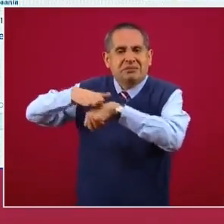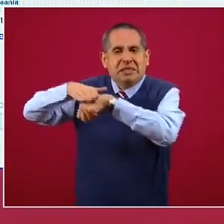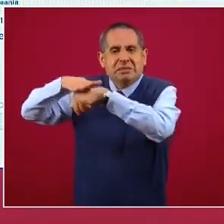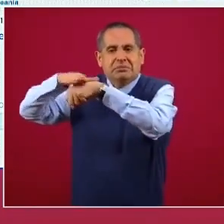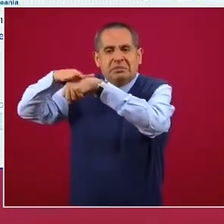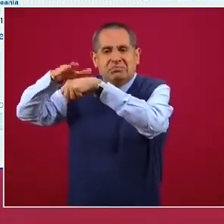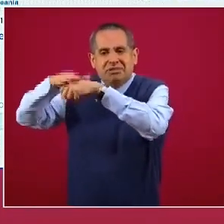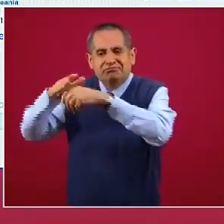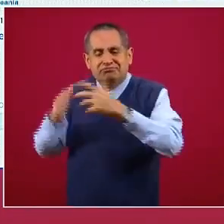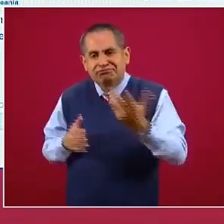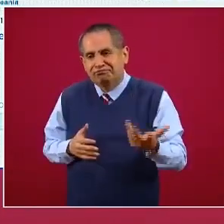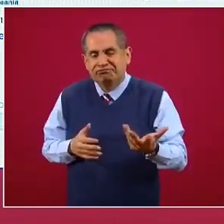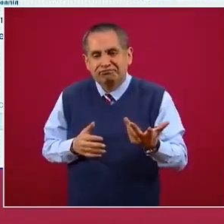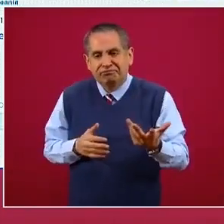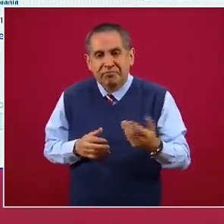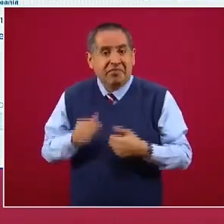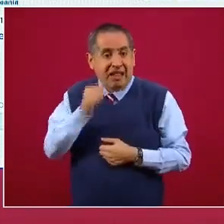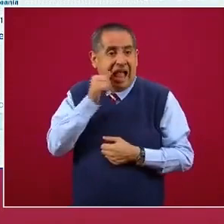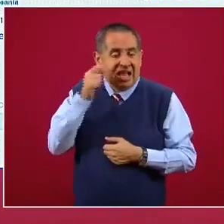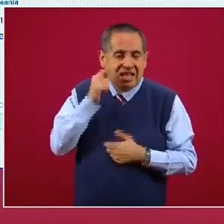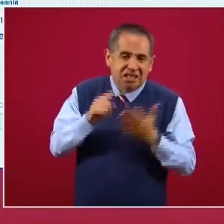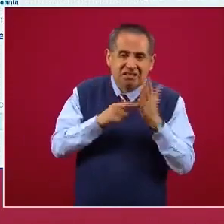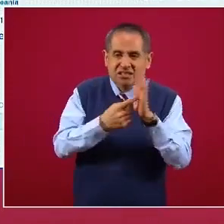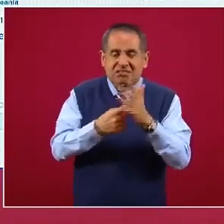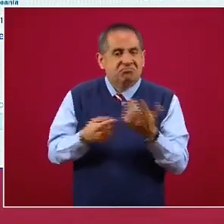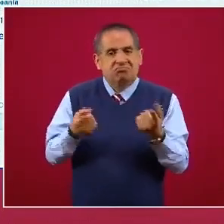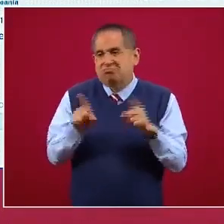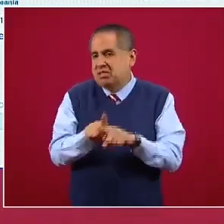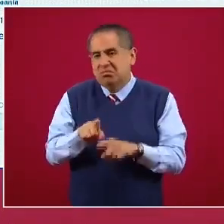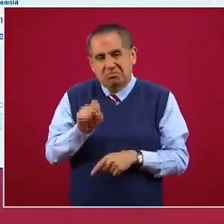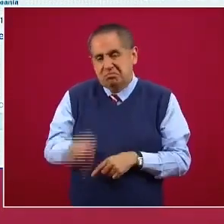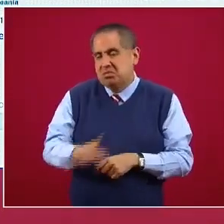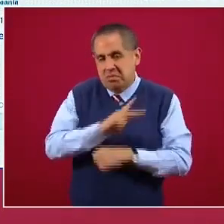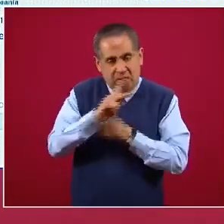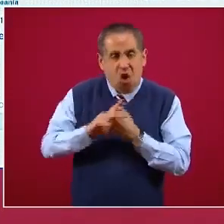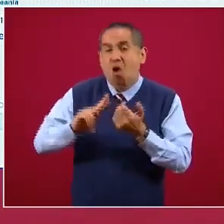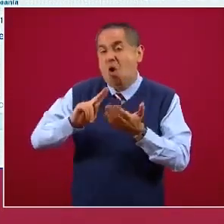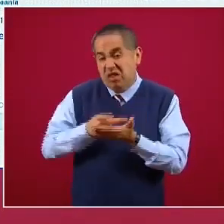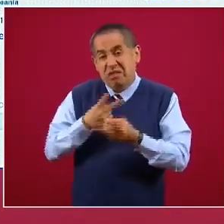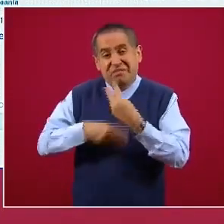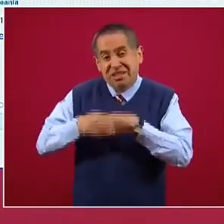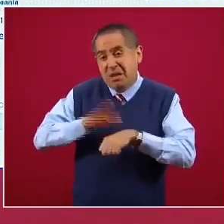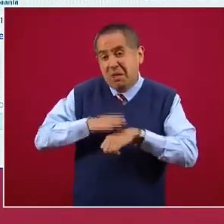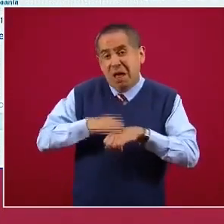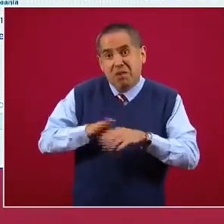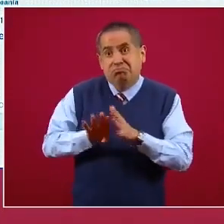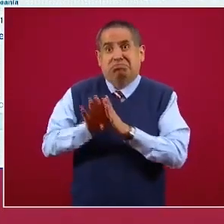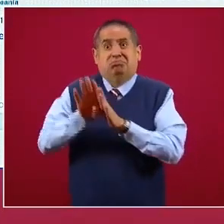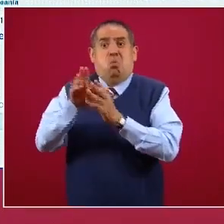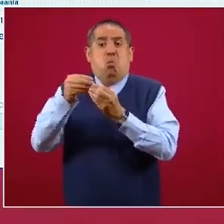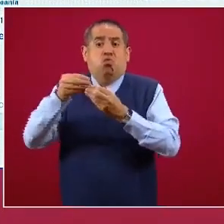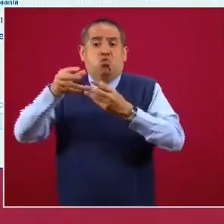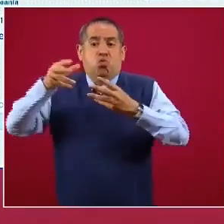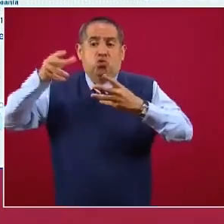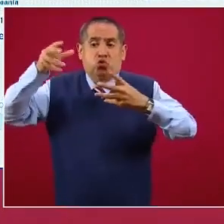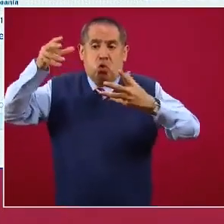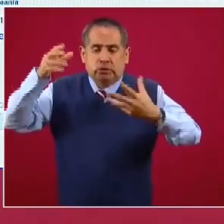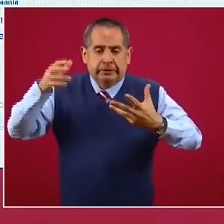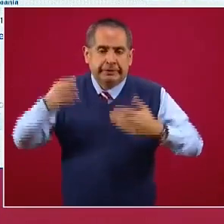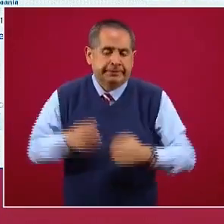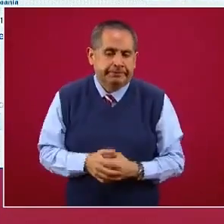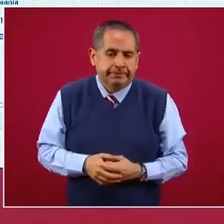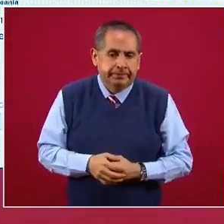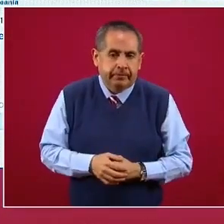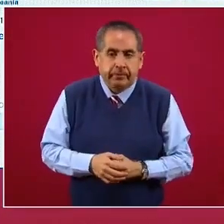curva epidémica de país que tiene exactamente esta forma. Tenemos América del Sur, que